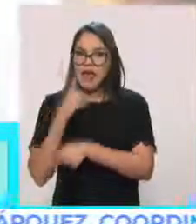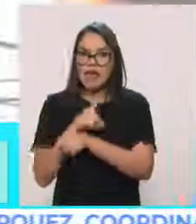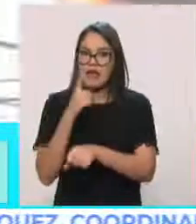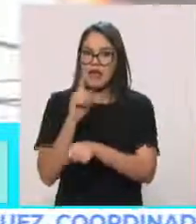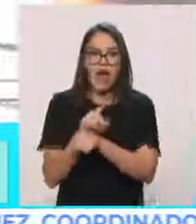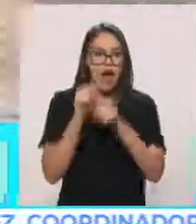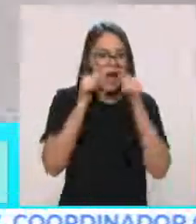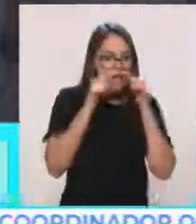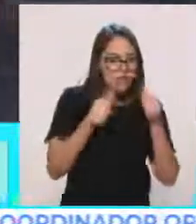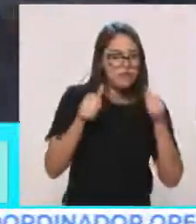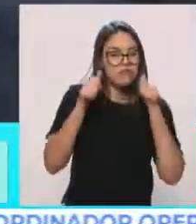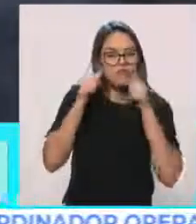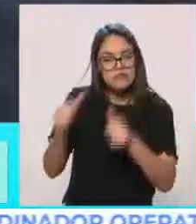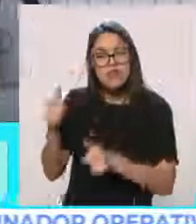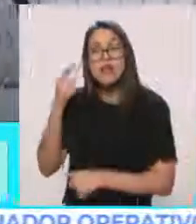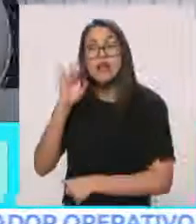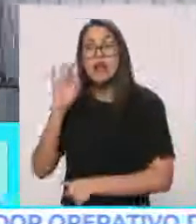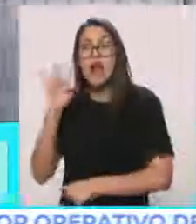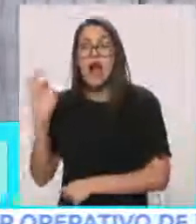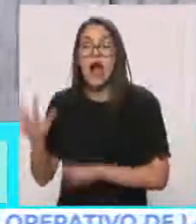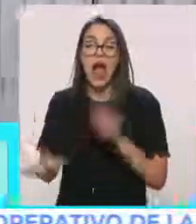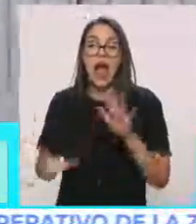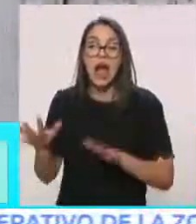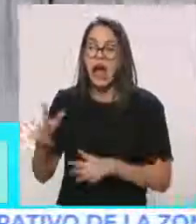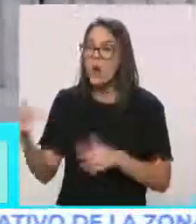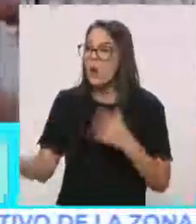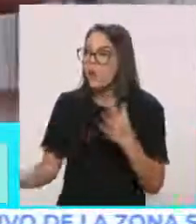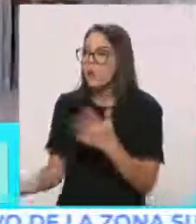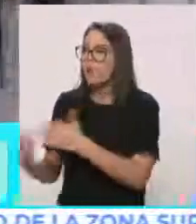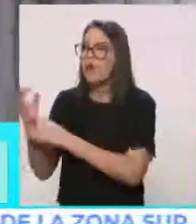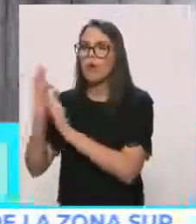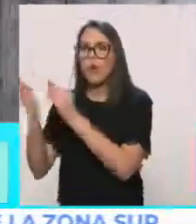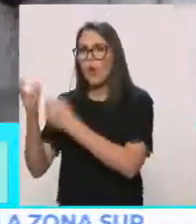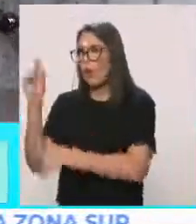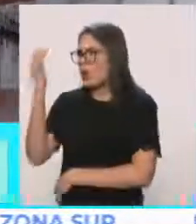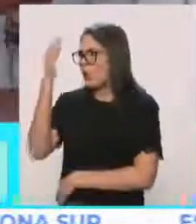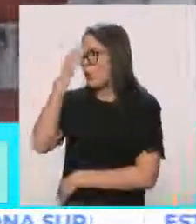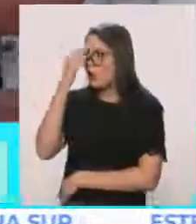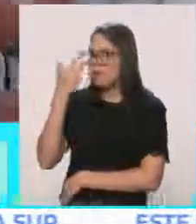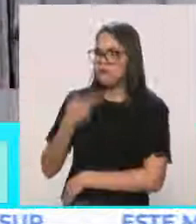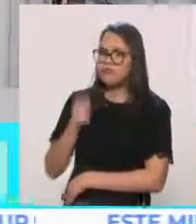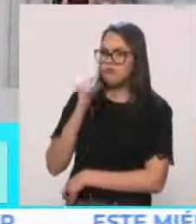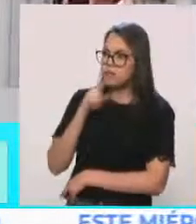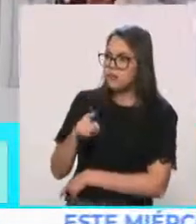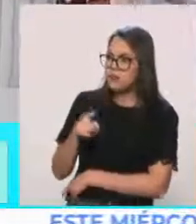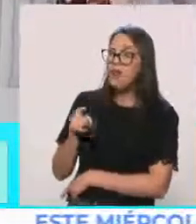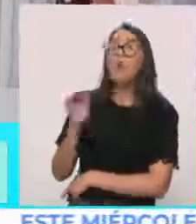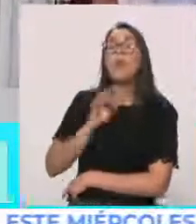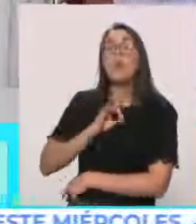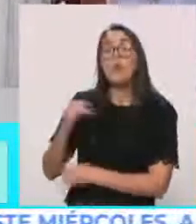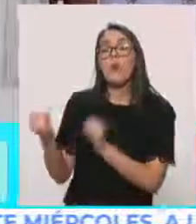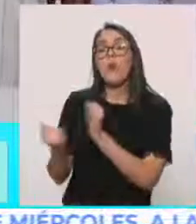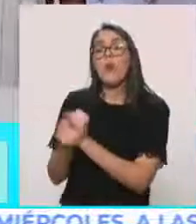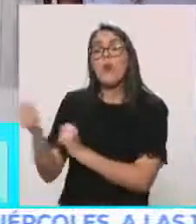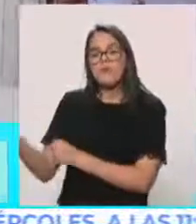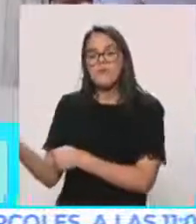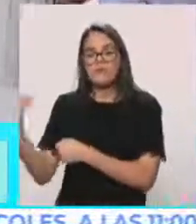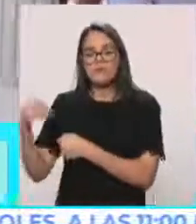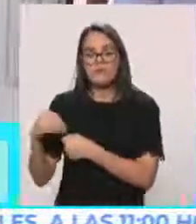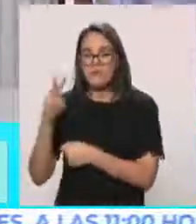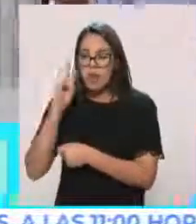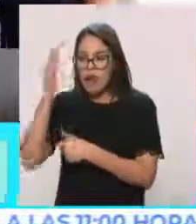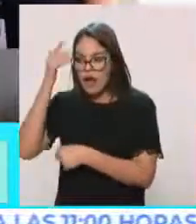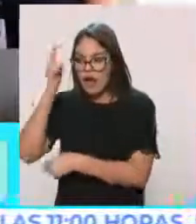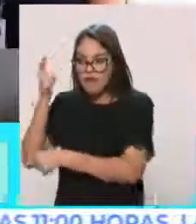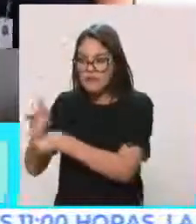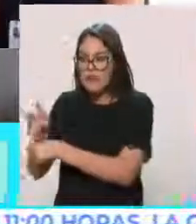cómo las necesidades que pudieran nuevas presentarse y desafiando el propio modelo, le permiten adaptarse a esa condición. Así que